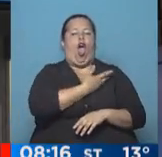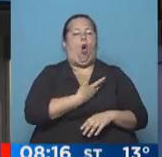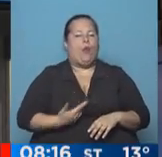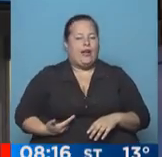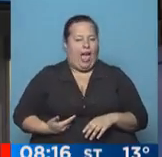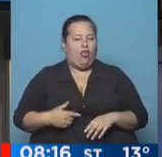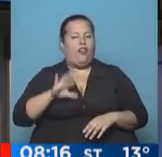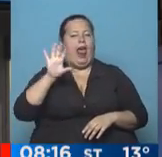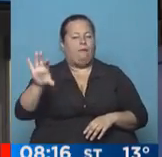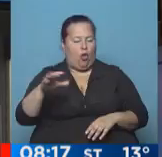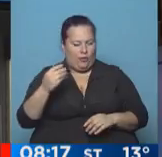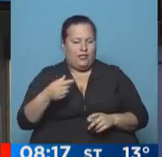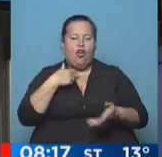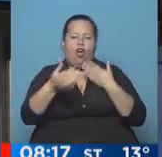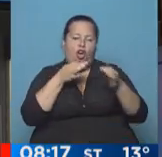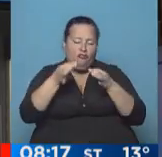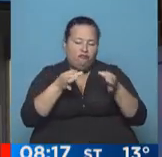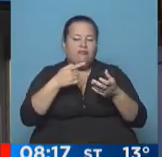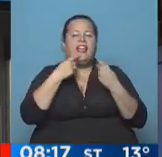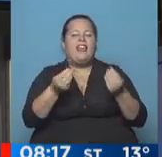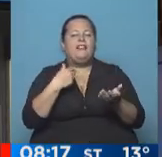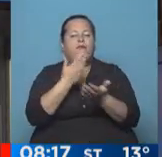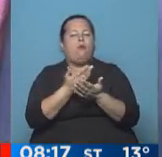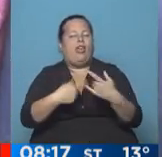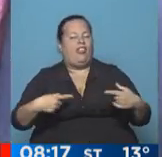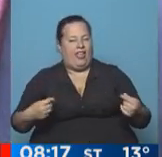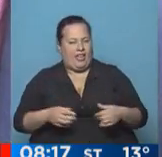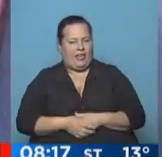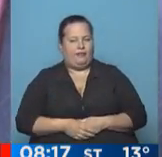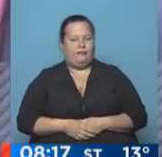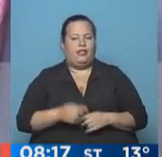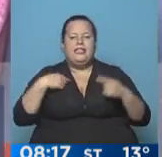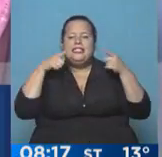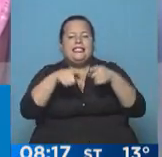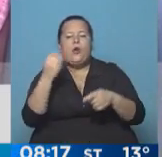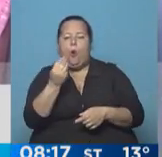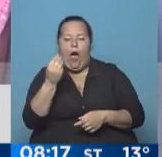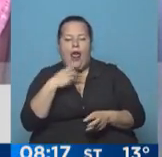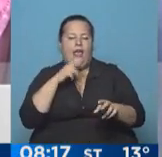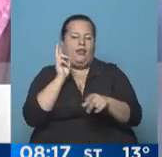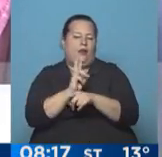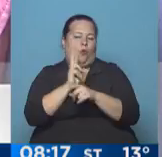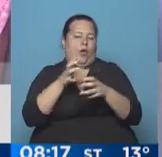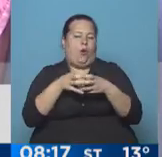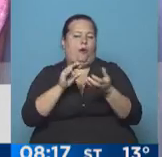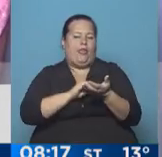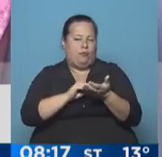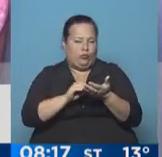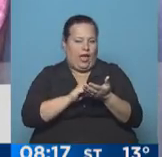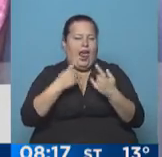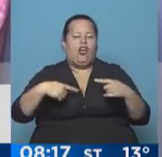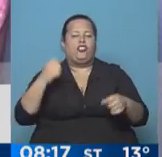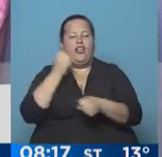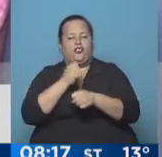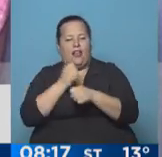provincial conversamos con ellos y hablaron de sus propuestas qué objetivos tenemos defender la cama de diputados los intereses de los